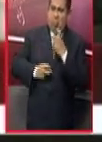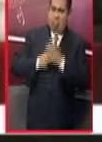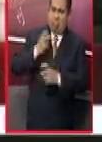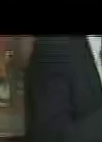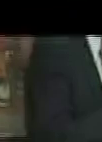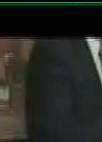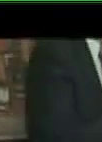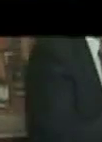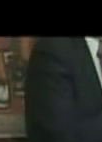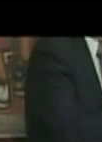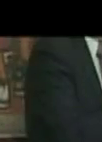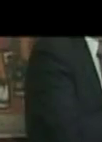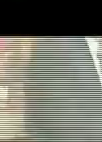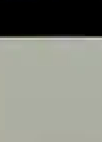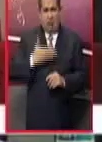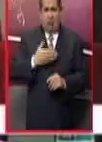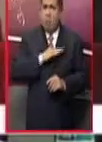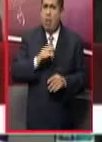agravio personal.